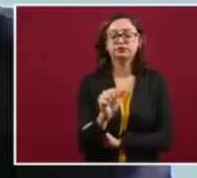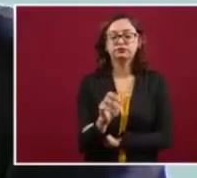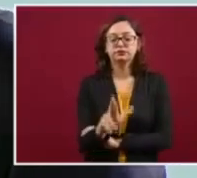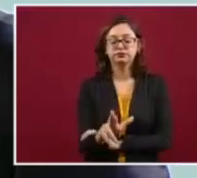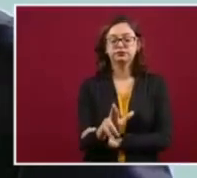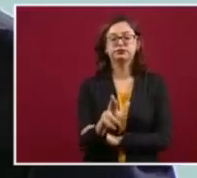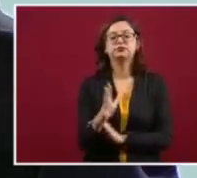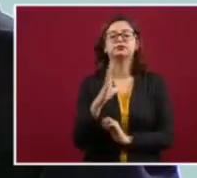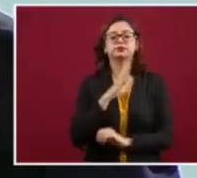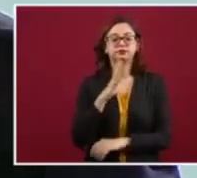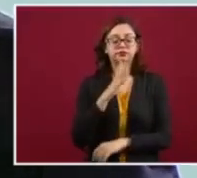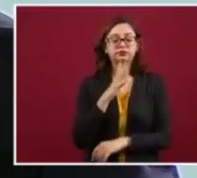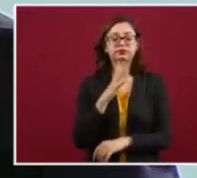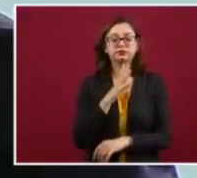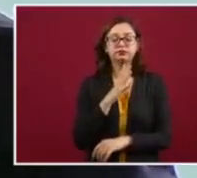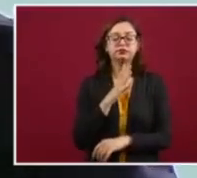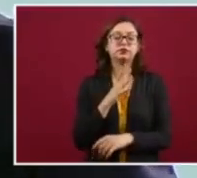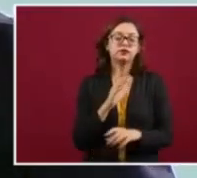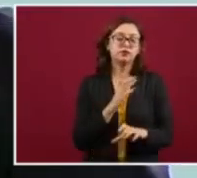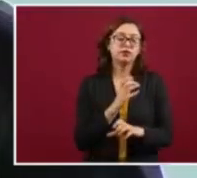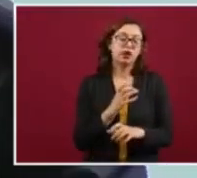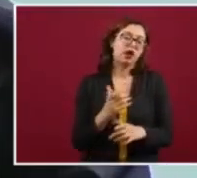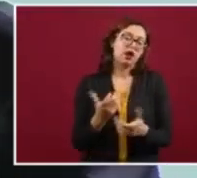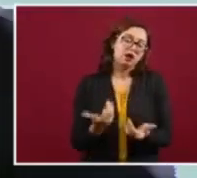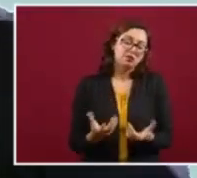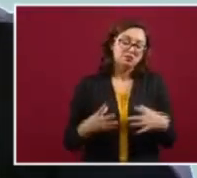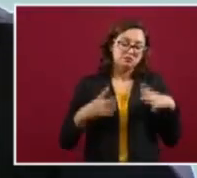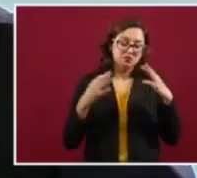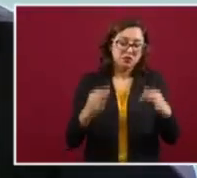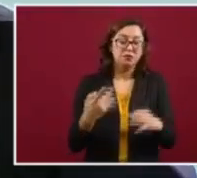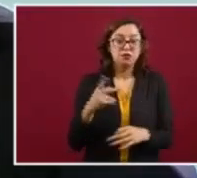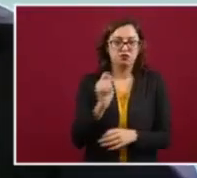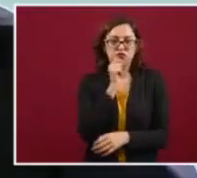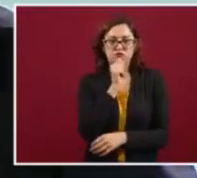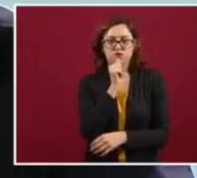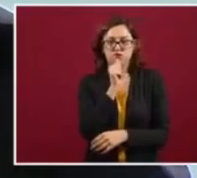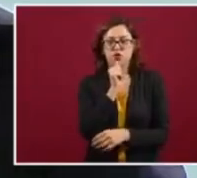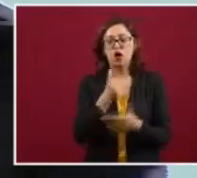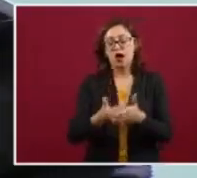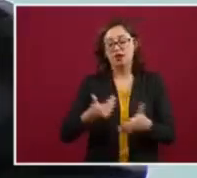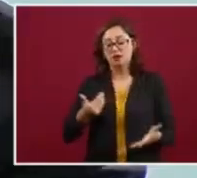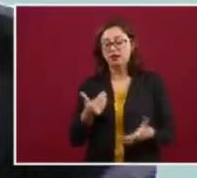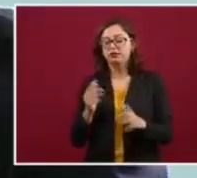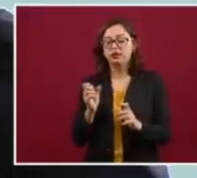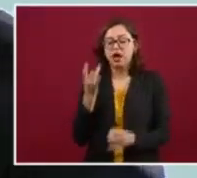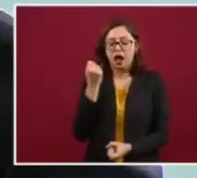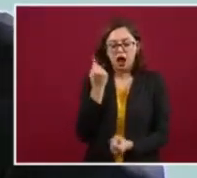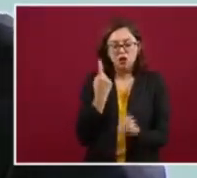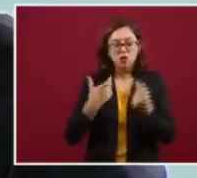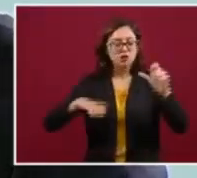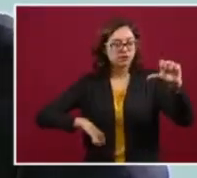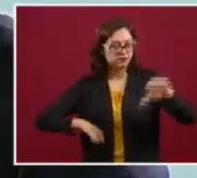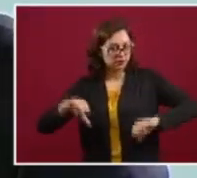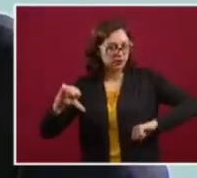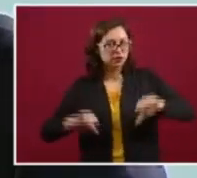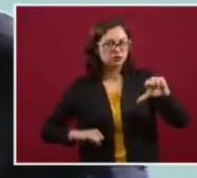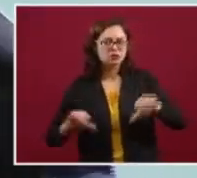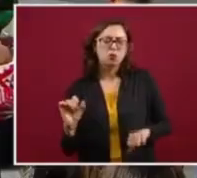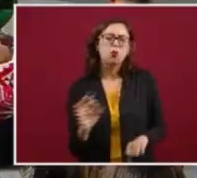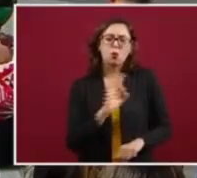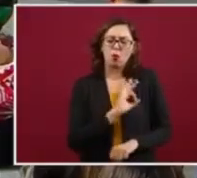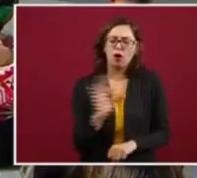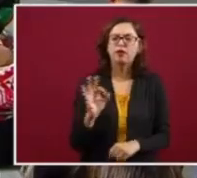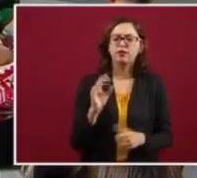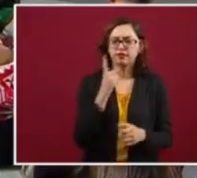ya hay cuestiones que se pueden el día de hoy anunciar como producto de esta gira y de acciones que están ya llevándose algunas de ellas